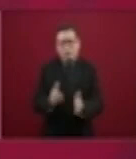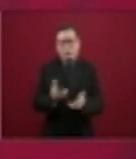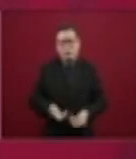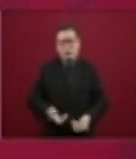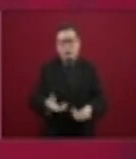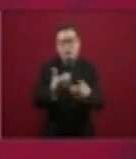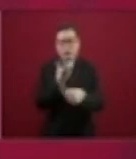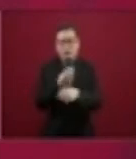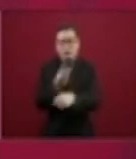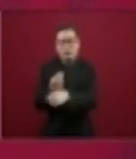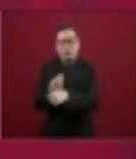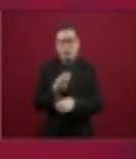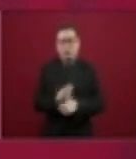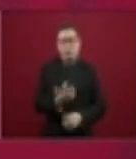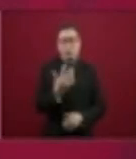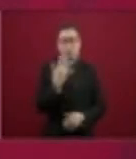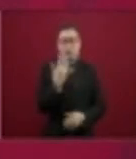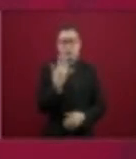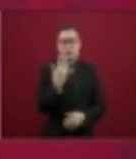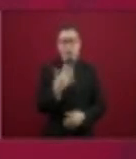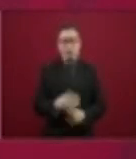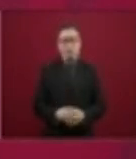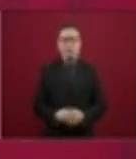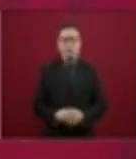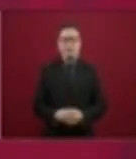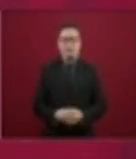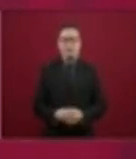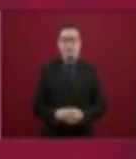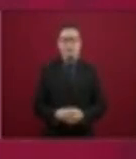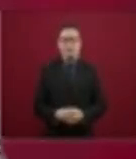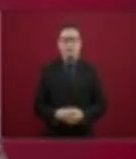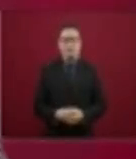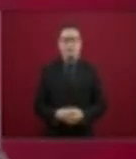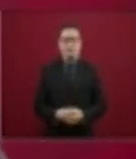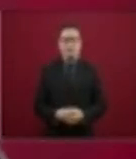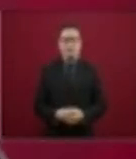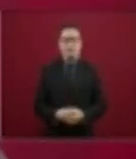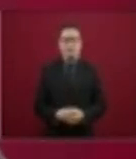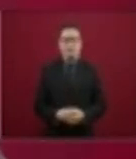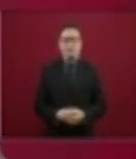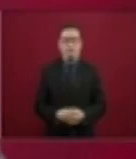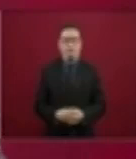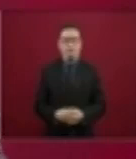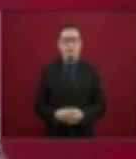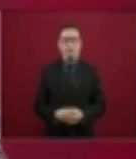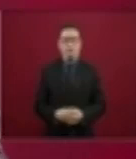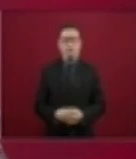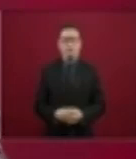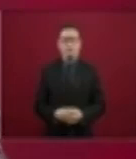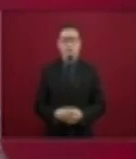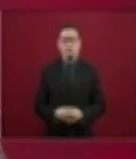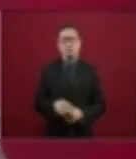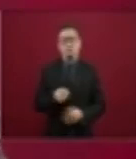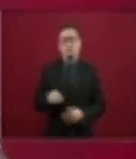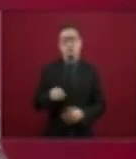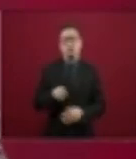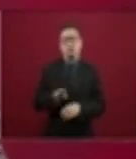de enriqueciendo a un grupo y claro entre ese grupo de ricos los que estaban aplicando el modelo